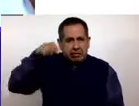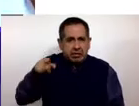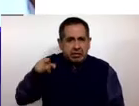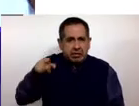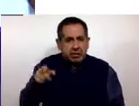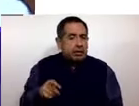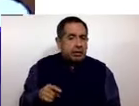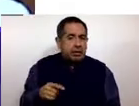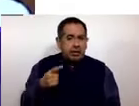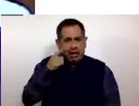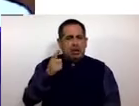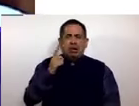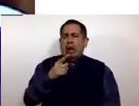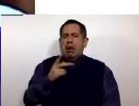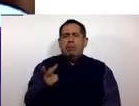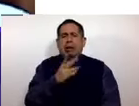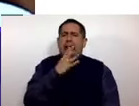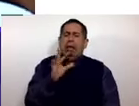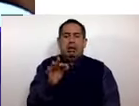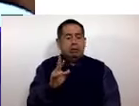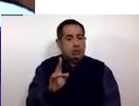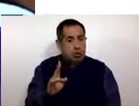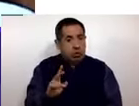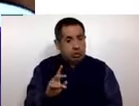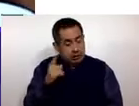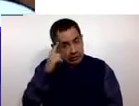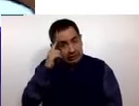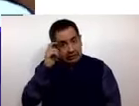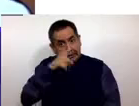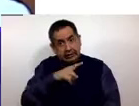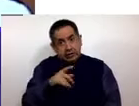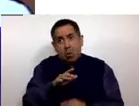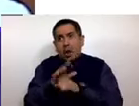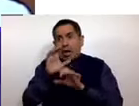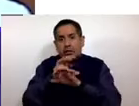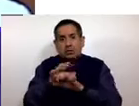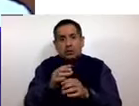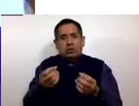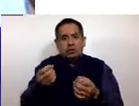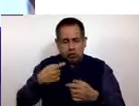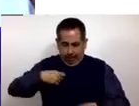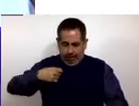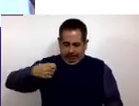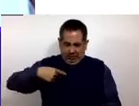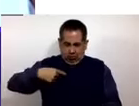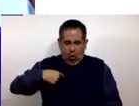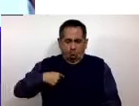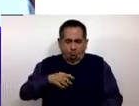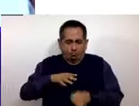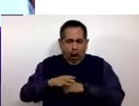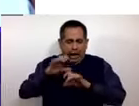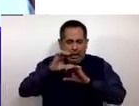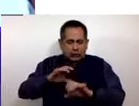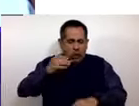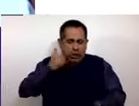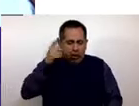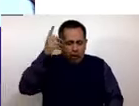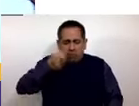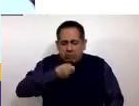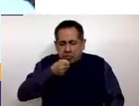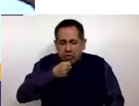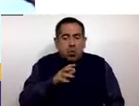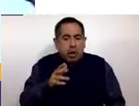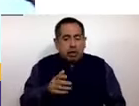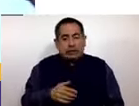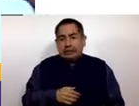era una pregunta muy fácil, pero pues no, era muy difícil, y cuando me la hice a mí misma también dije, pues quién sabe, es todo incierto.